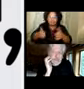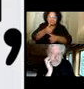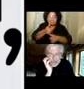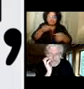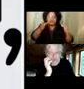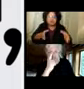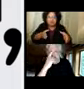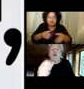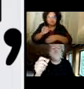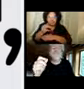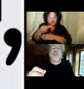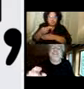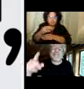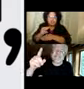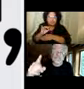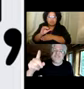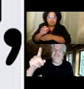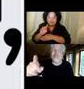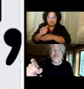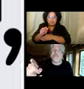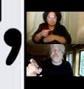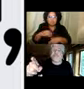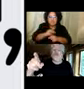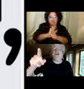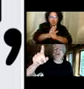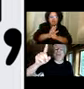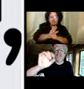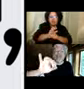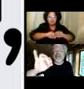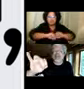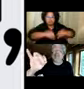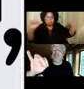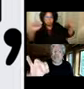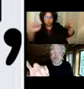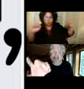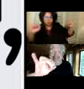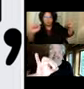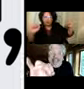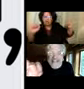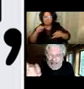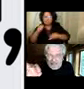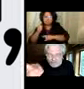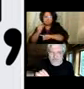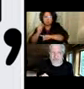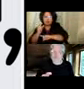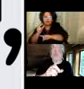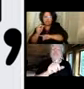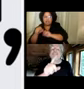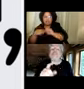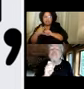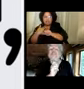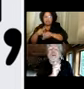contestación de nuestro director ejecutivo, Justin McNair. Dice que el COVID-19 ha levantado el velo en un fallo